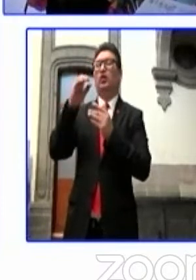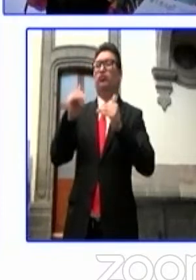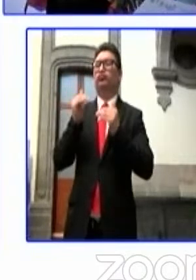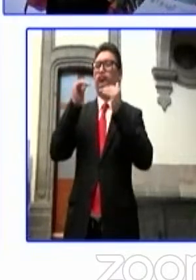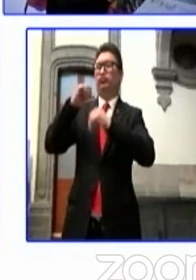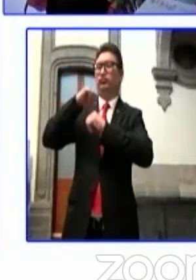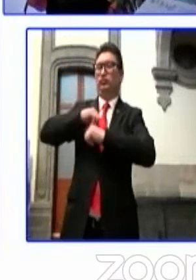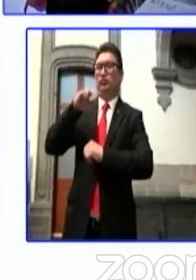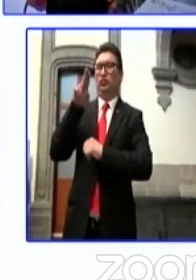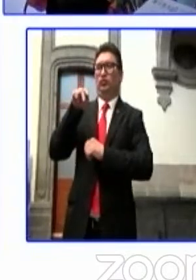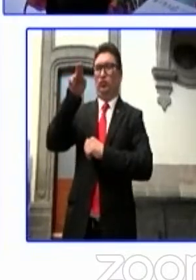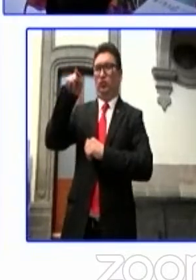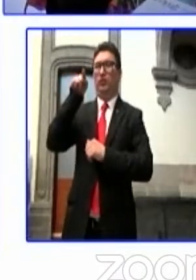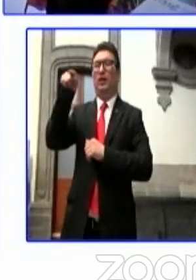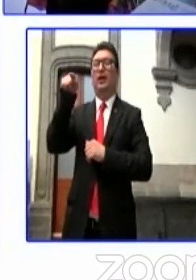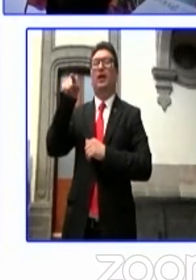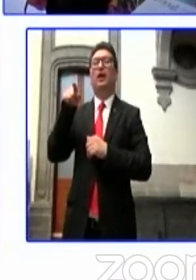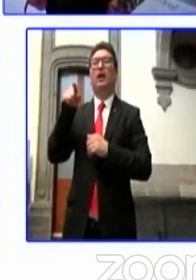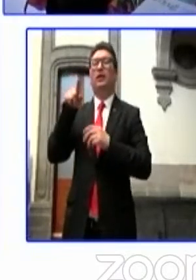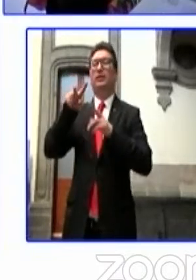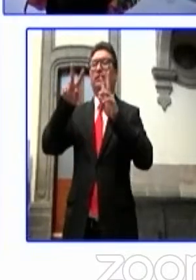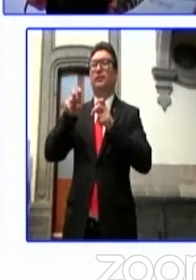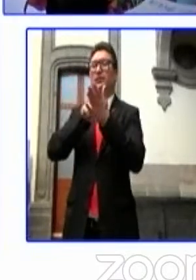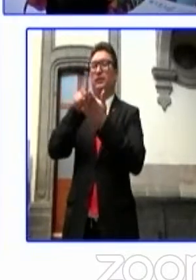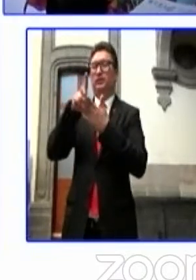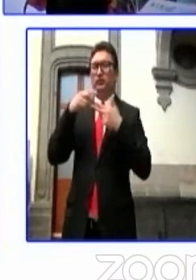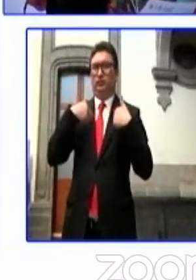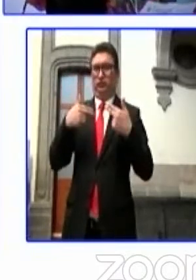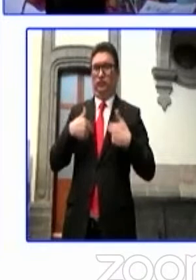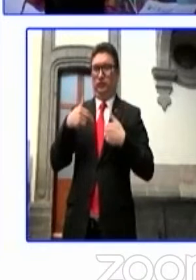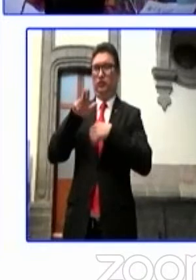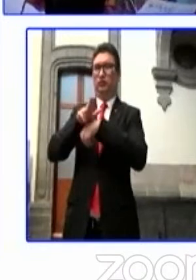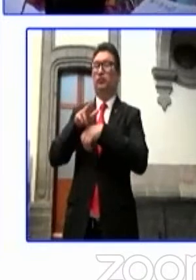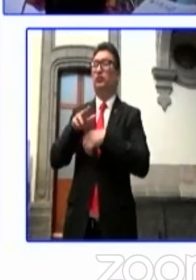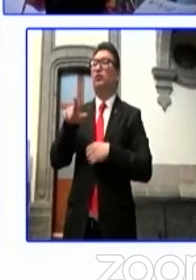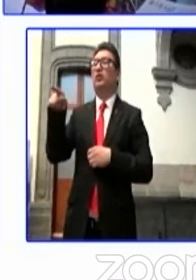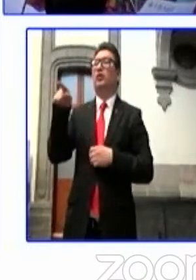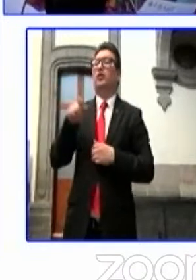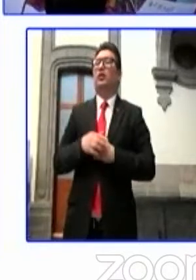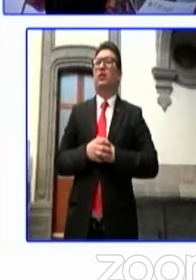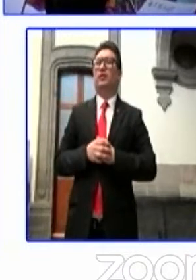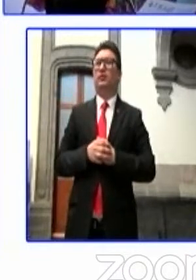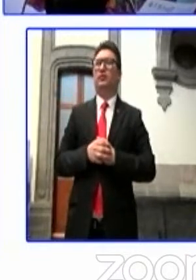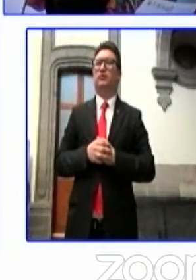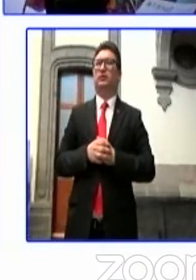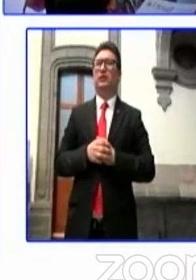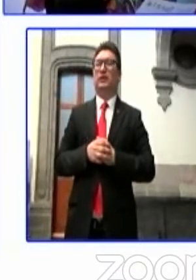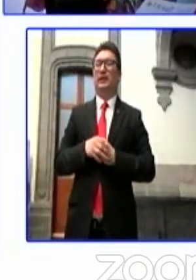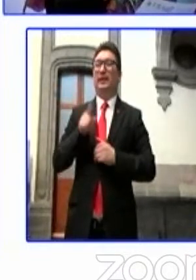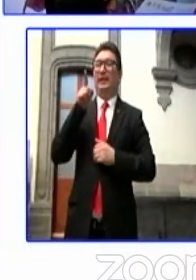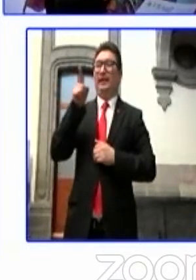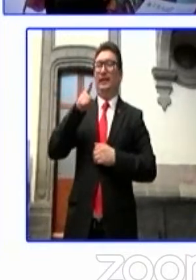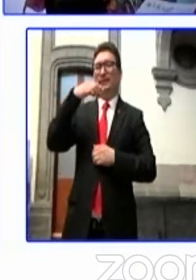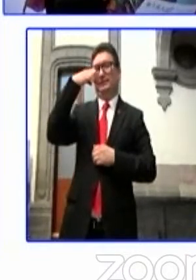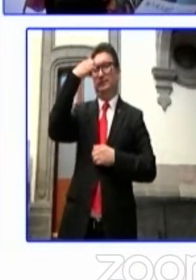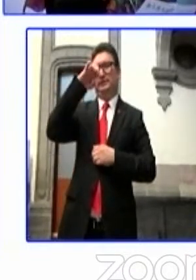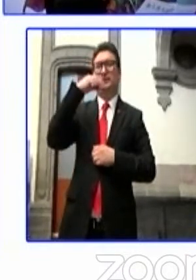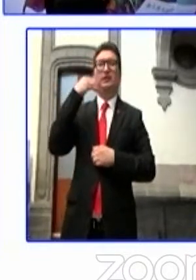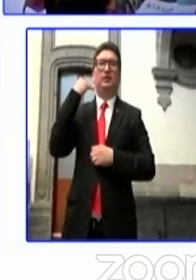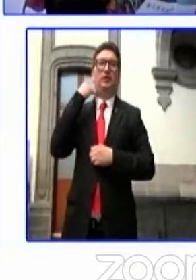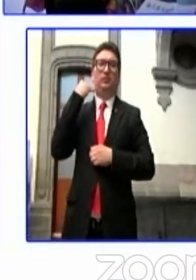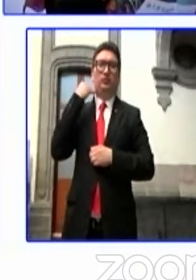Comisionado de las Naciones Unidas para los Derechos Humanos en Honduras, que ya es abogada y